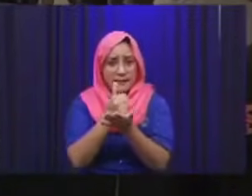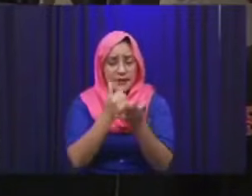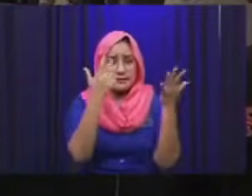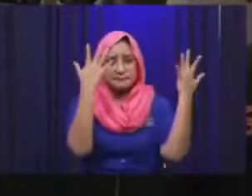sr